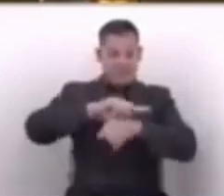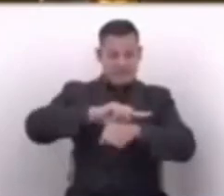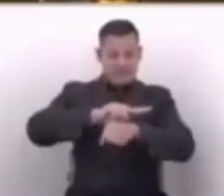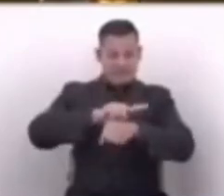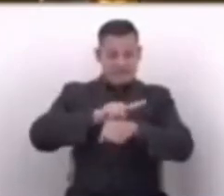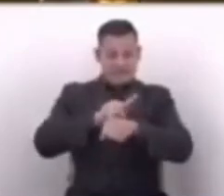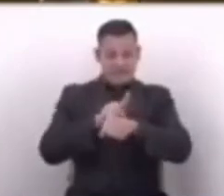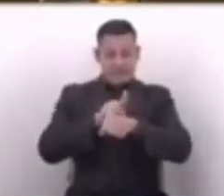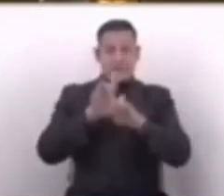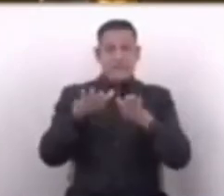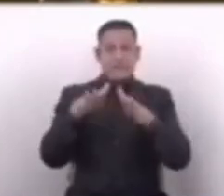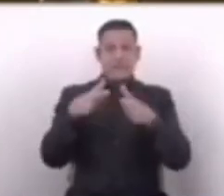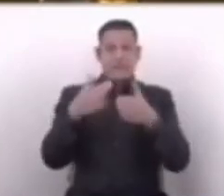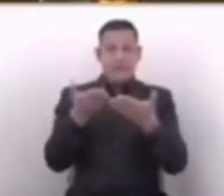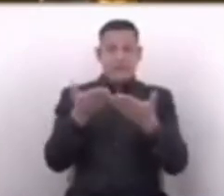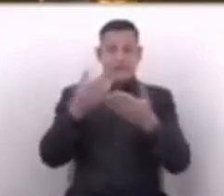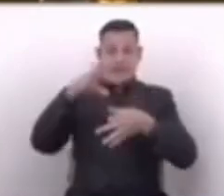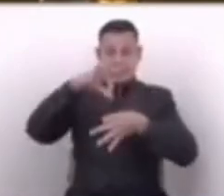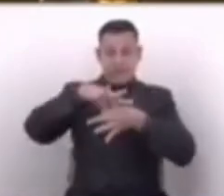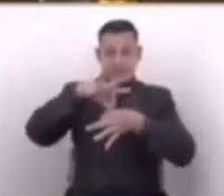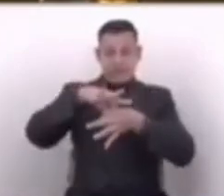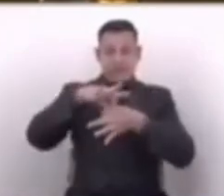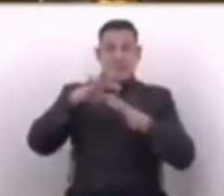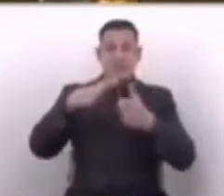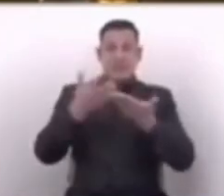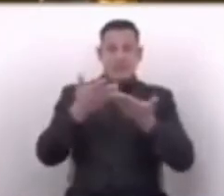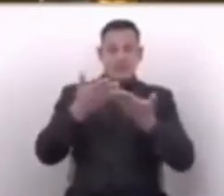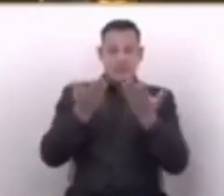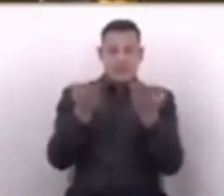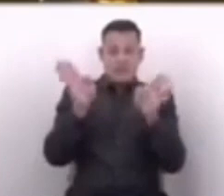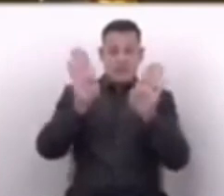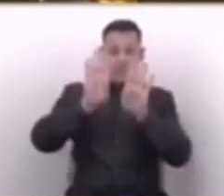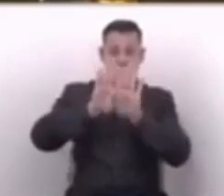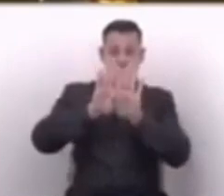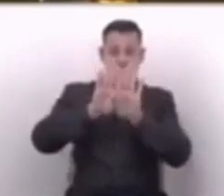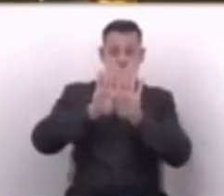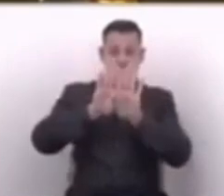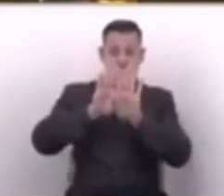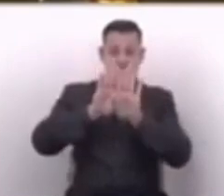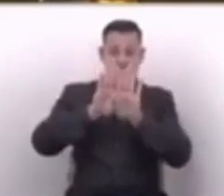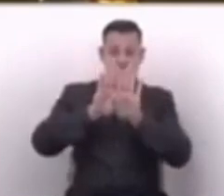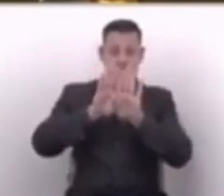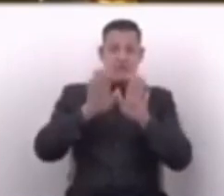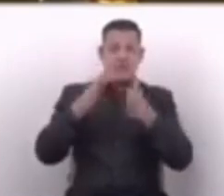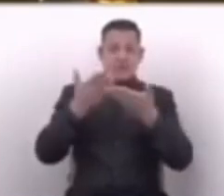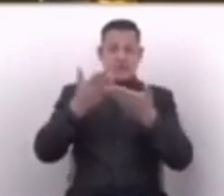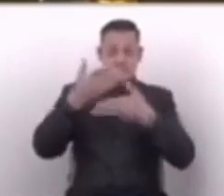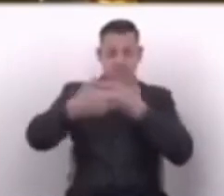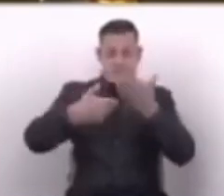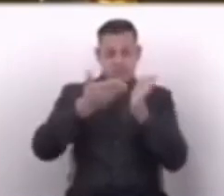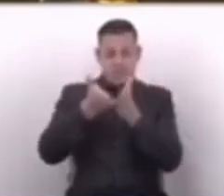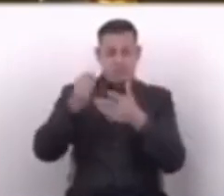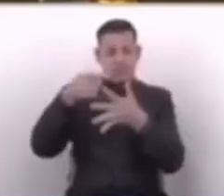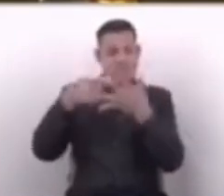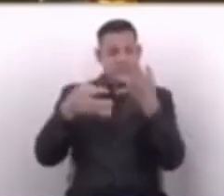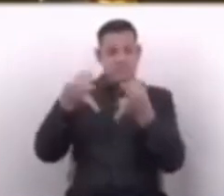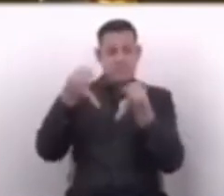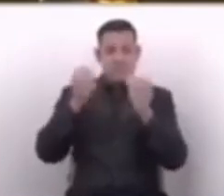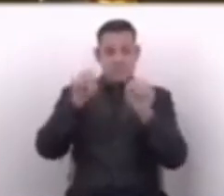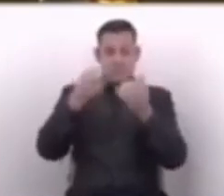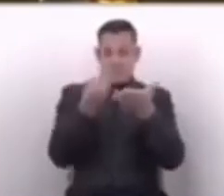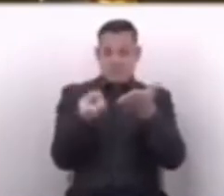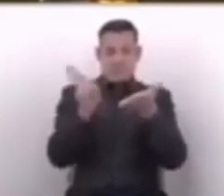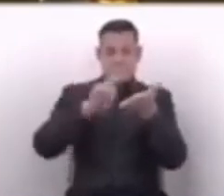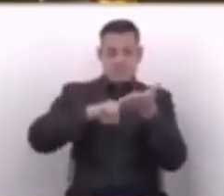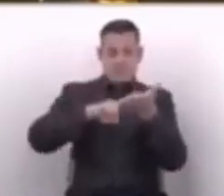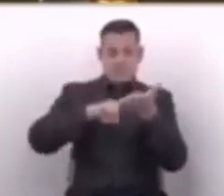que las elecciones, para que se cerrara el proceso legal para poder